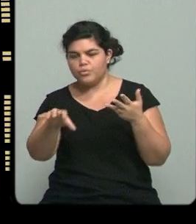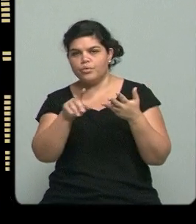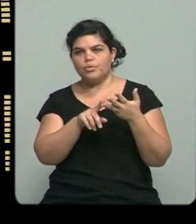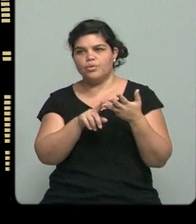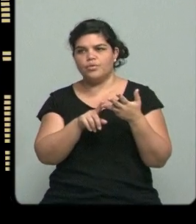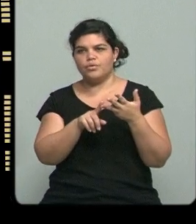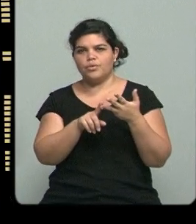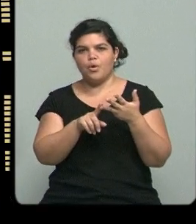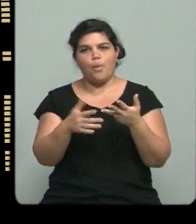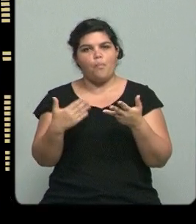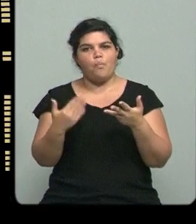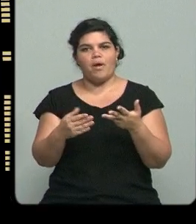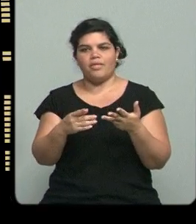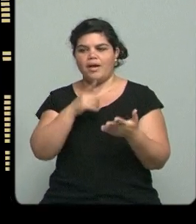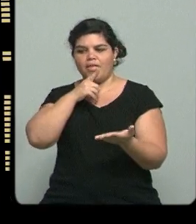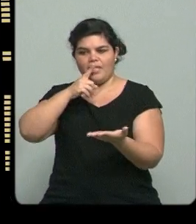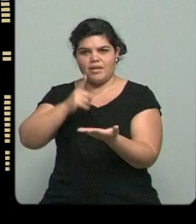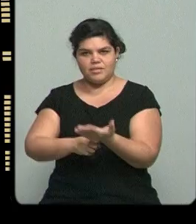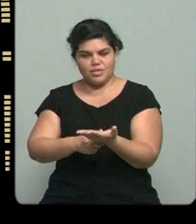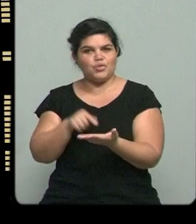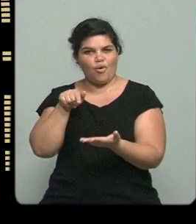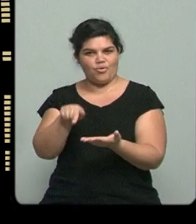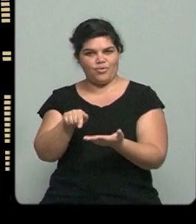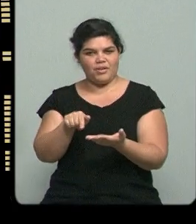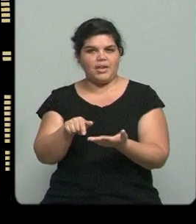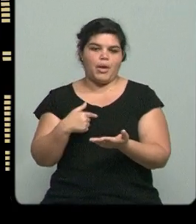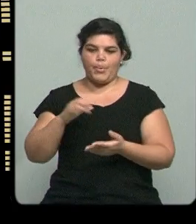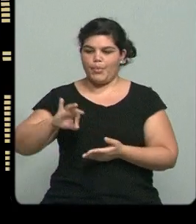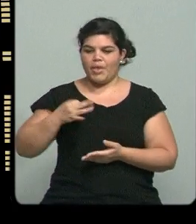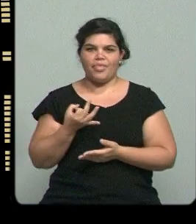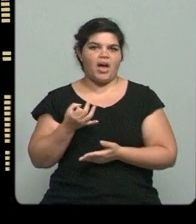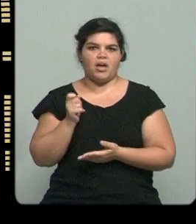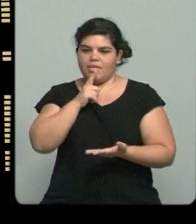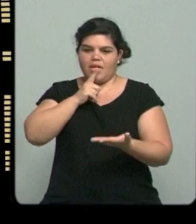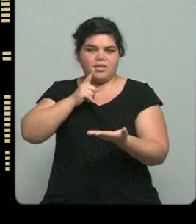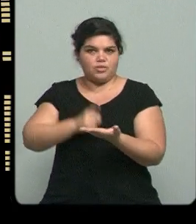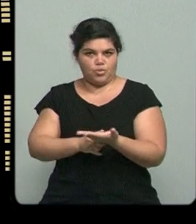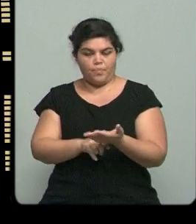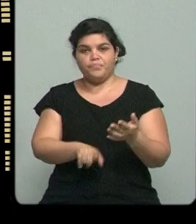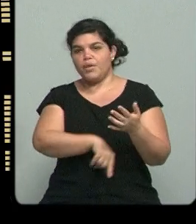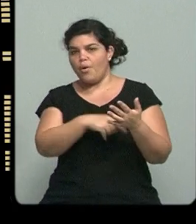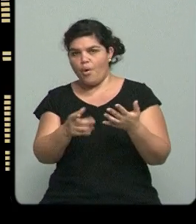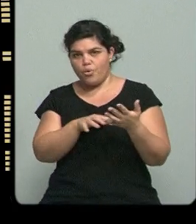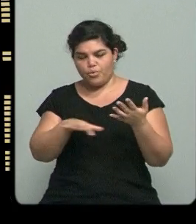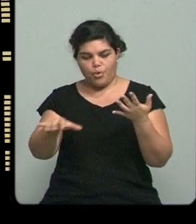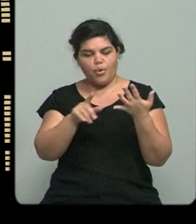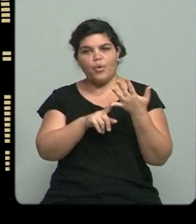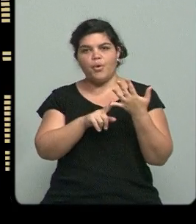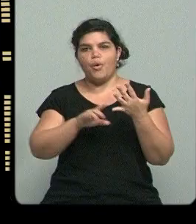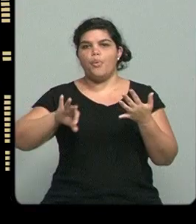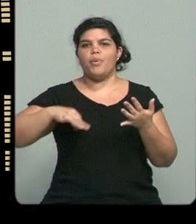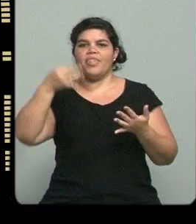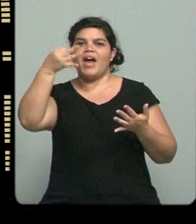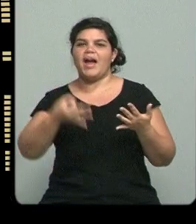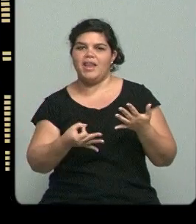con autodeterminación, de lo que implica tomar decisiones en la vida. Tenemos otro ámbito de aprendizaje de calidad